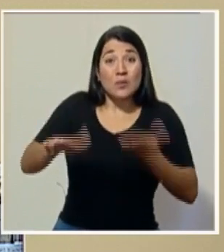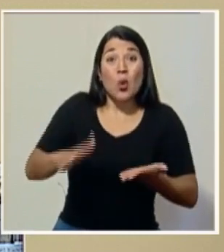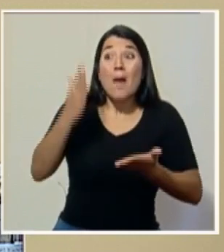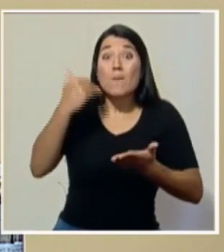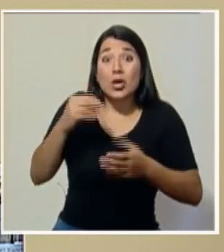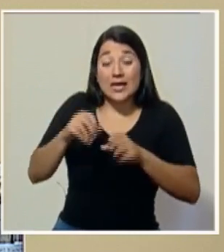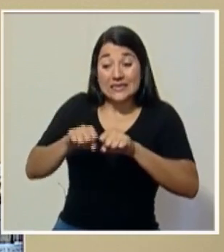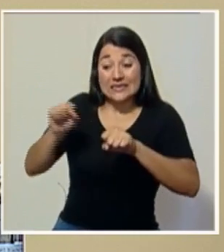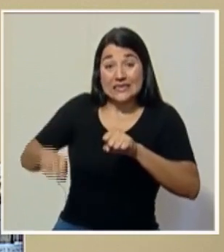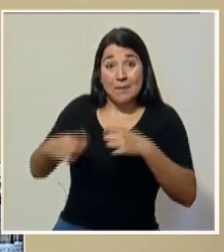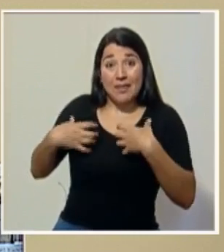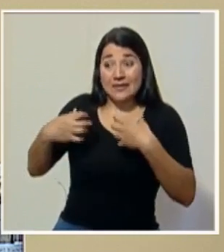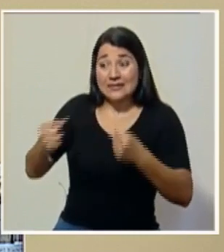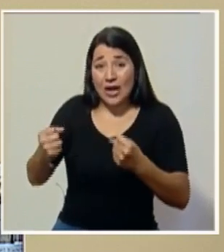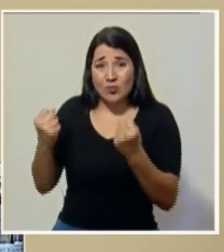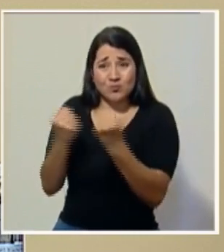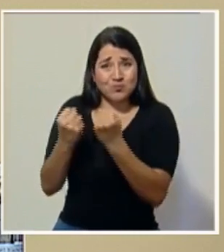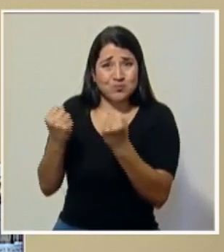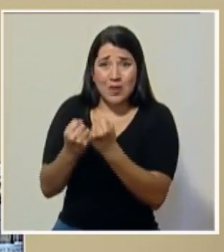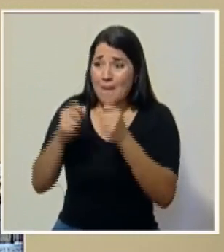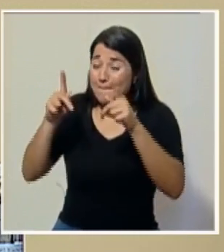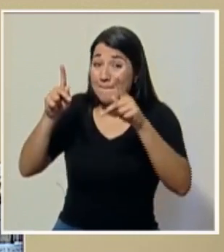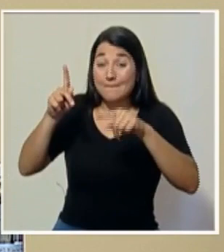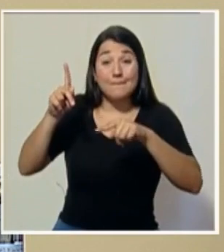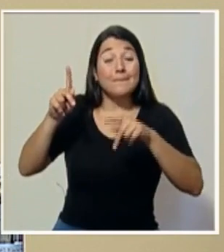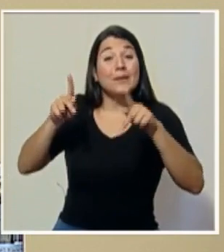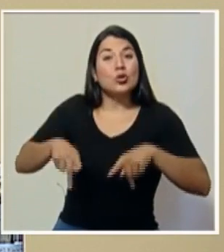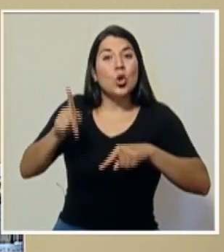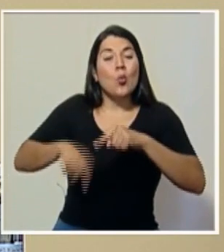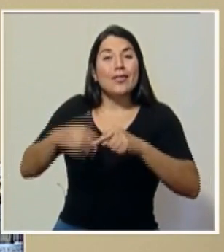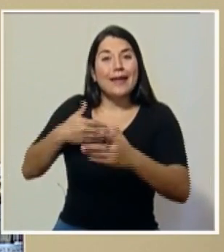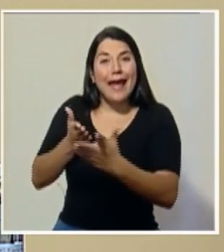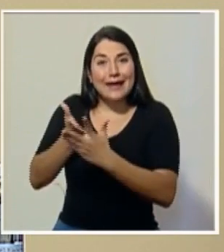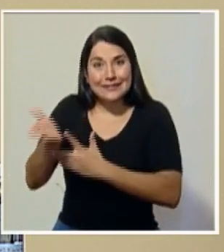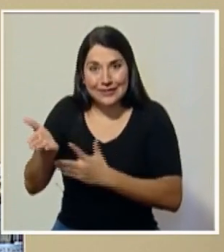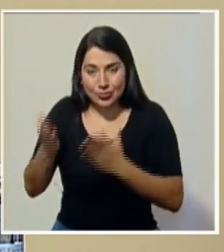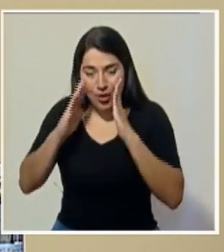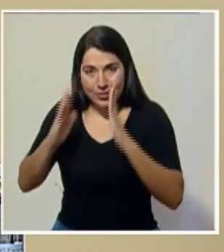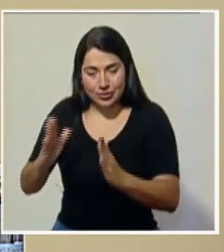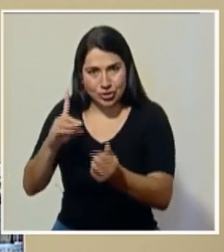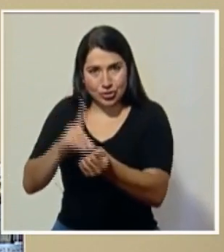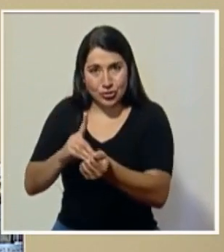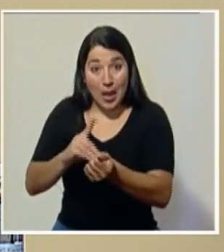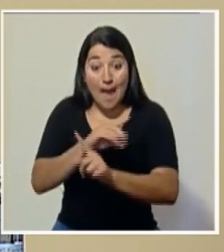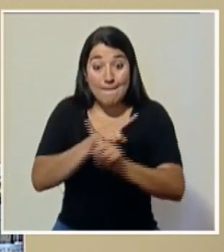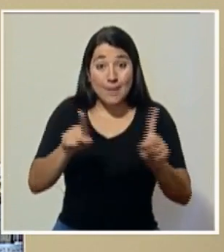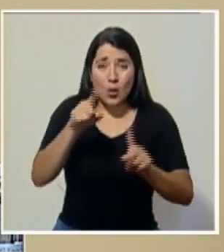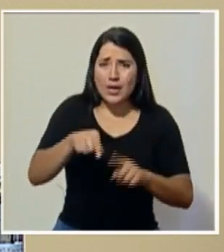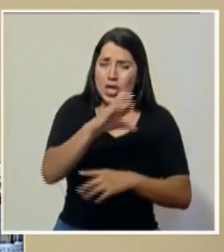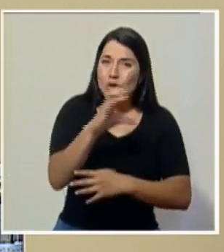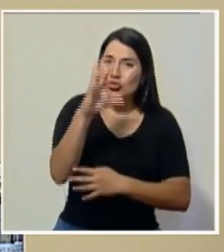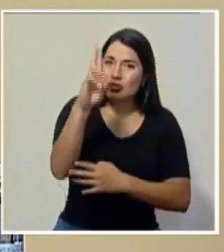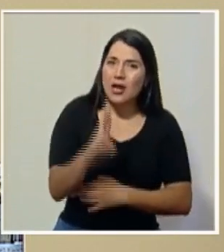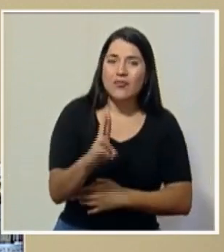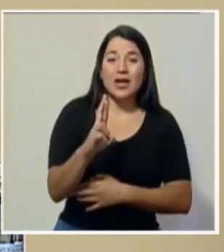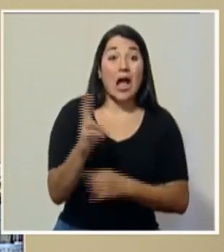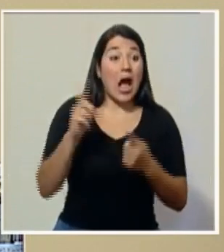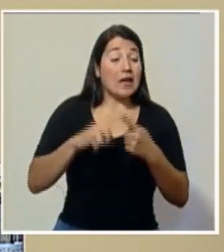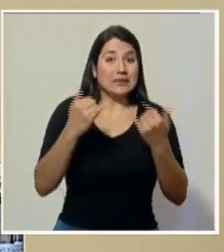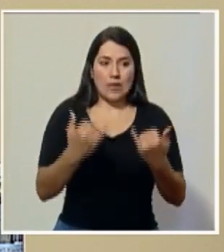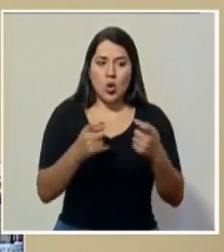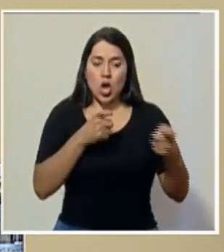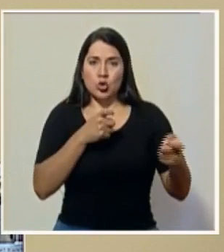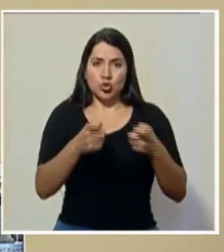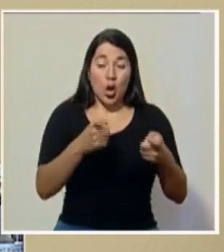intensivos. Y aquí en Costa Rica, por dicha, no hemos llegado a ese punto. Y ha sido gracias a la responsabilidad de todos y todas y el cumplimiento de las medidas que hemos